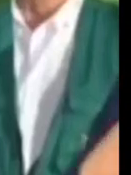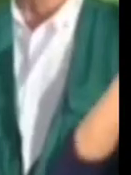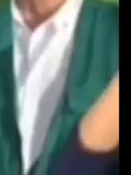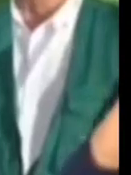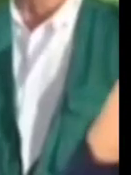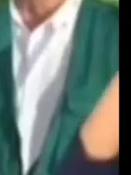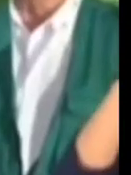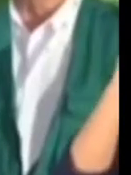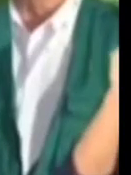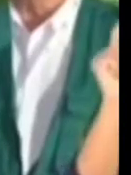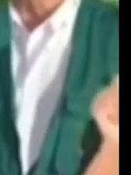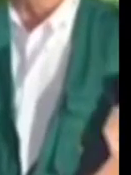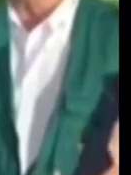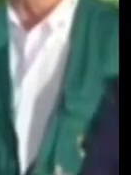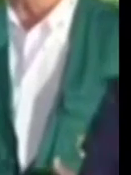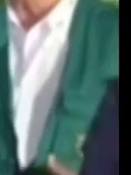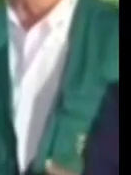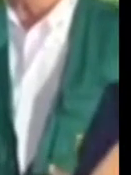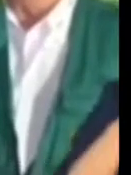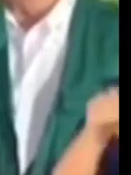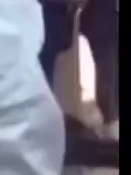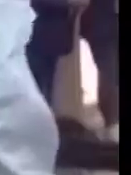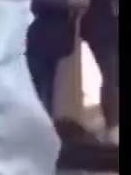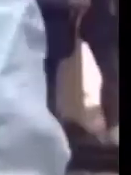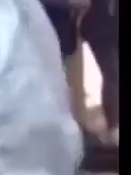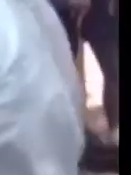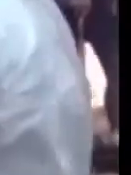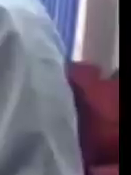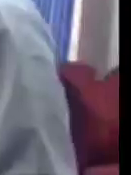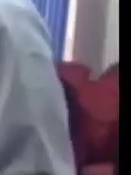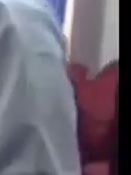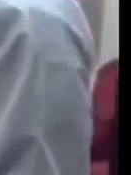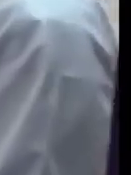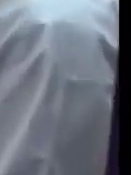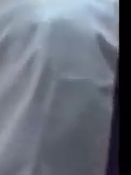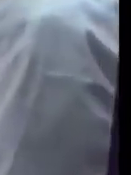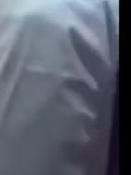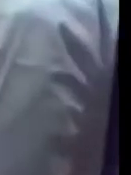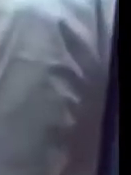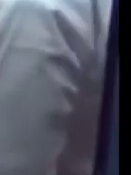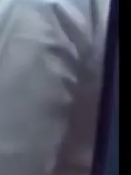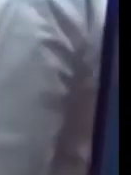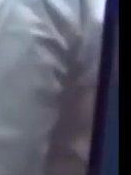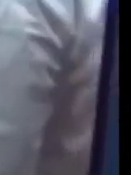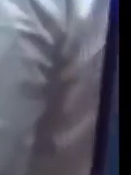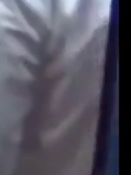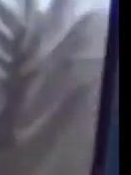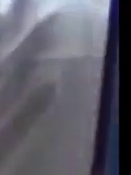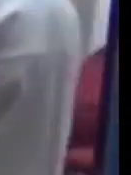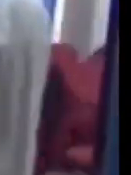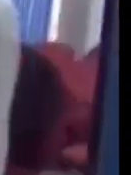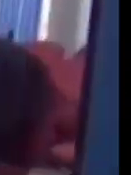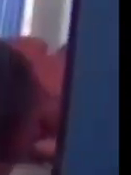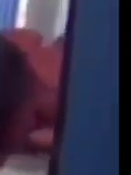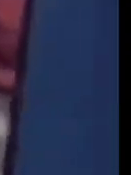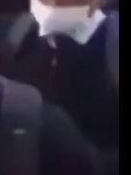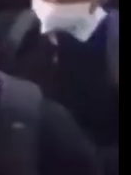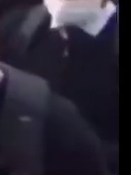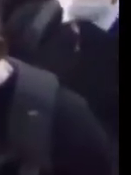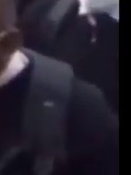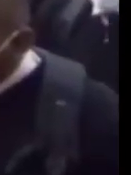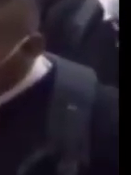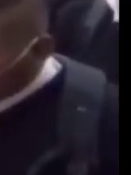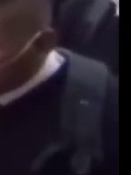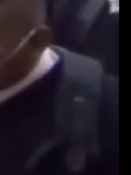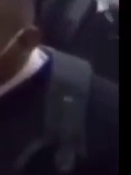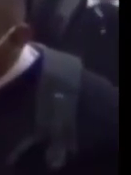como ya es habitual la autoridad en salud dio el informe en la tercera semana de cuarentena obligatoria que los casos de coronavirus positivos